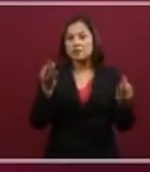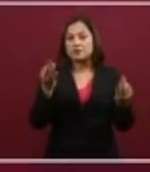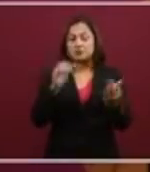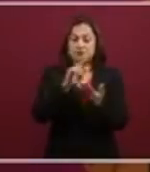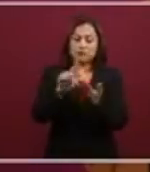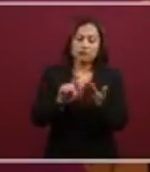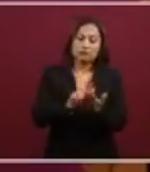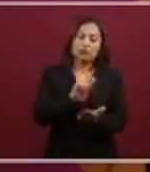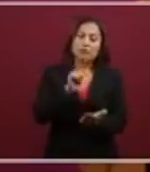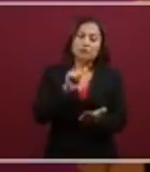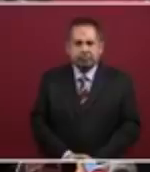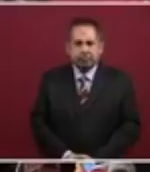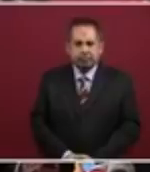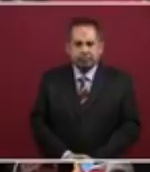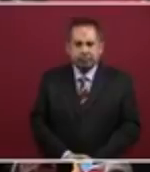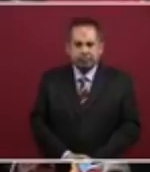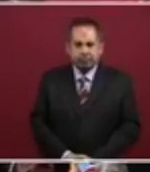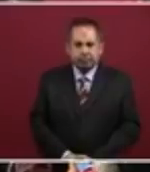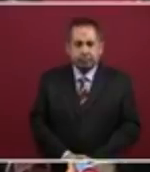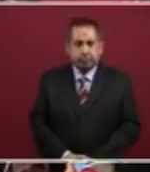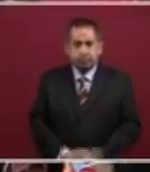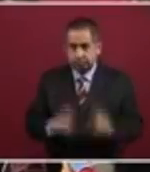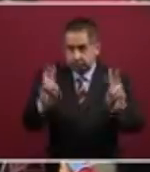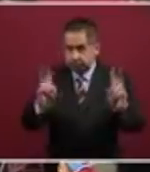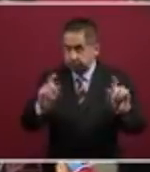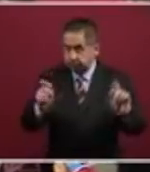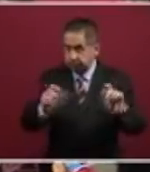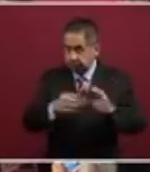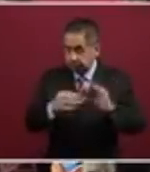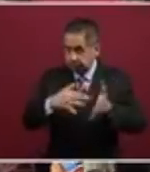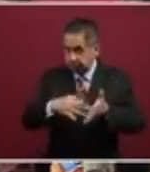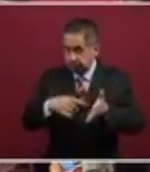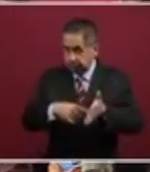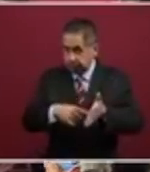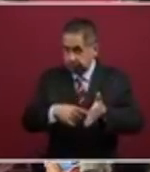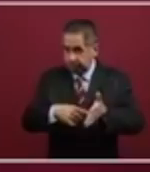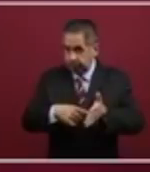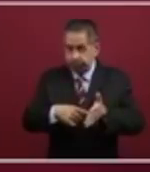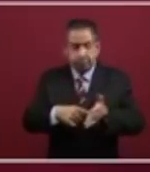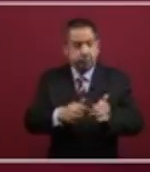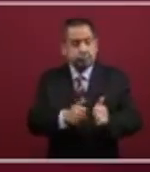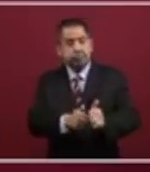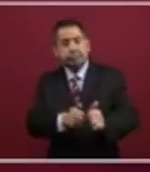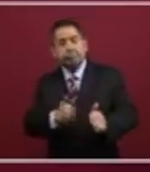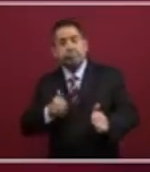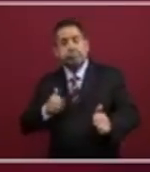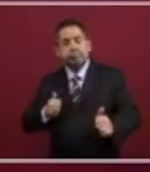las libertades de todos. Nadie se puede quedar atrás.